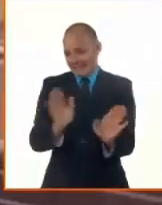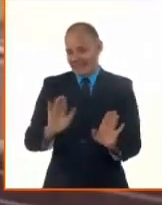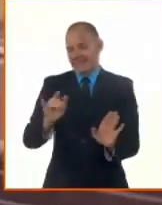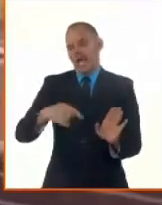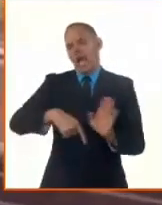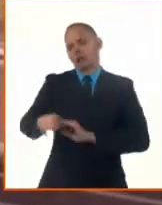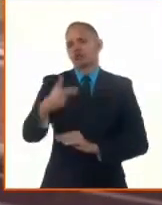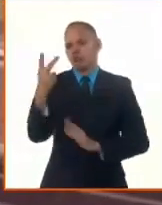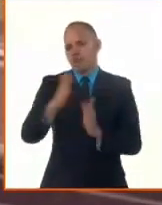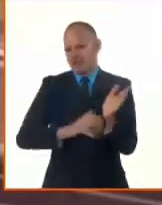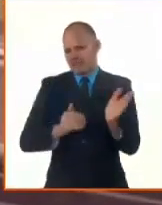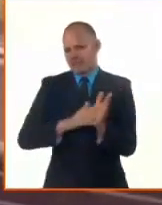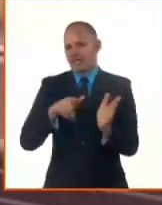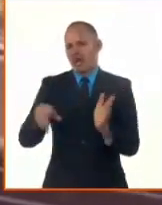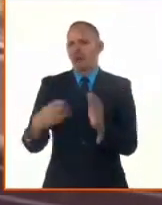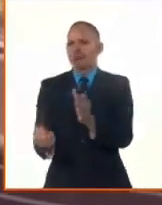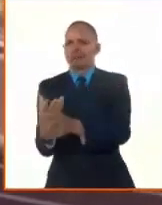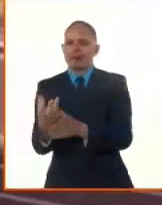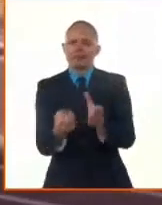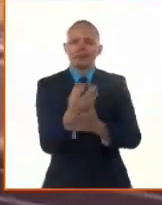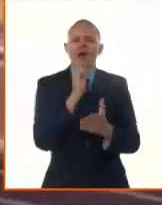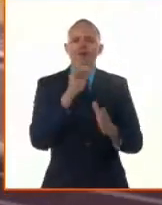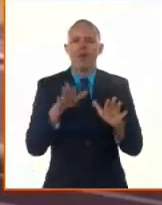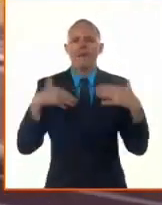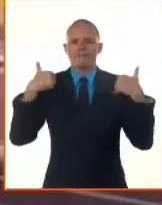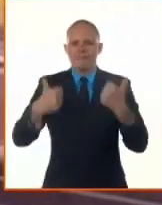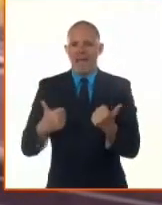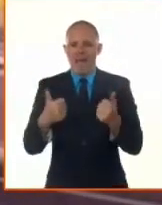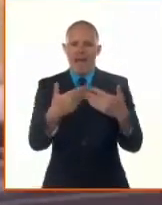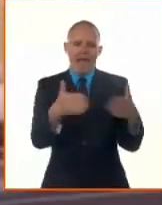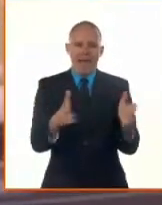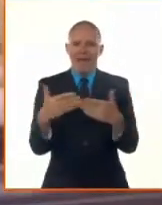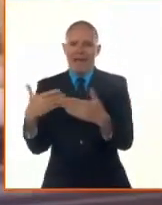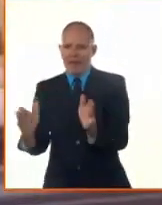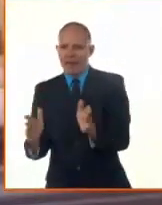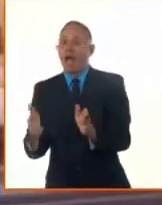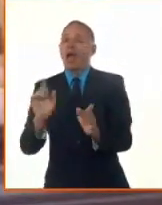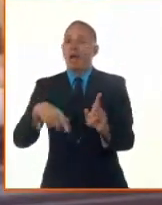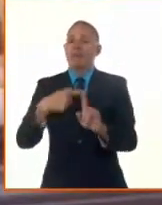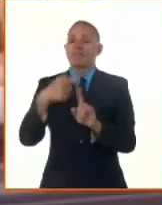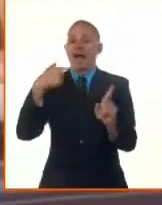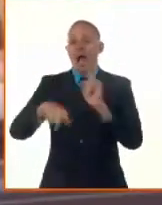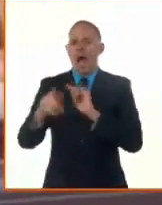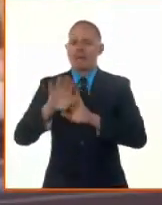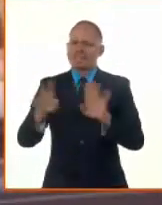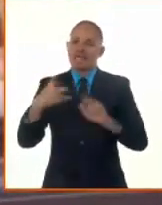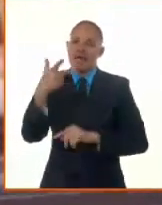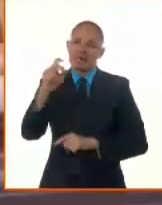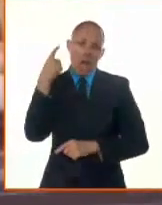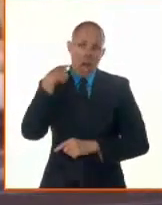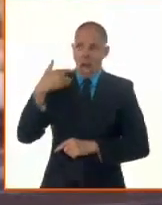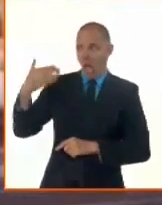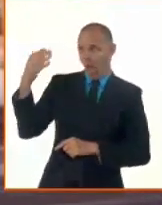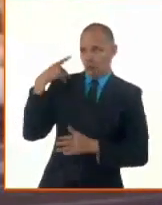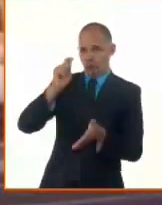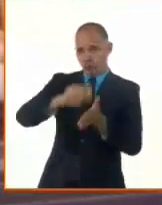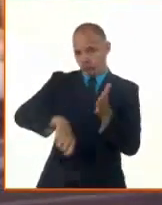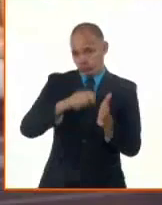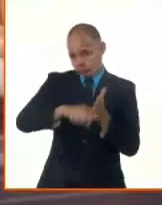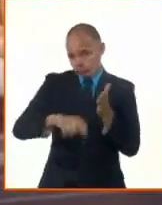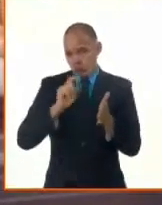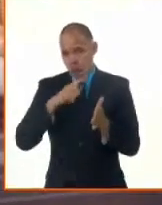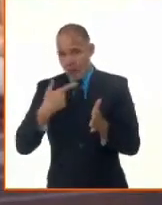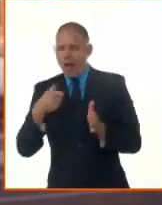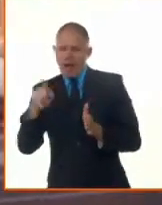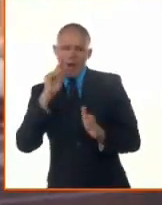de dos meses y aplicar Los acuerdos de cooperación económica y de seguridad firmados hace más de 20 años tras este